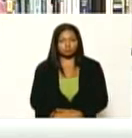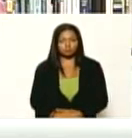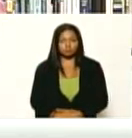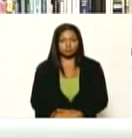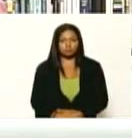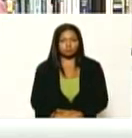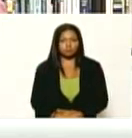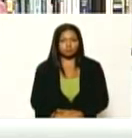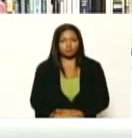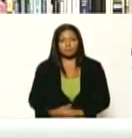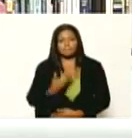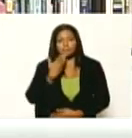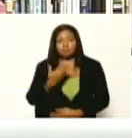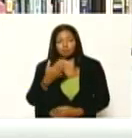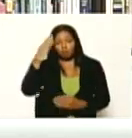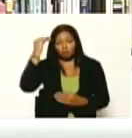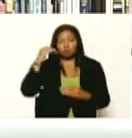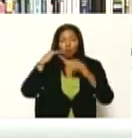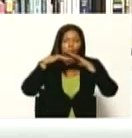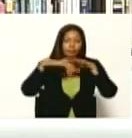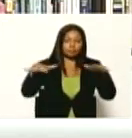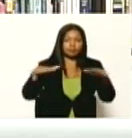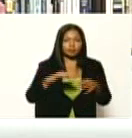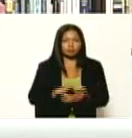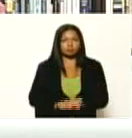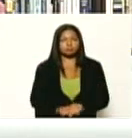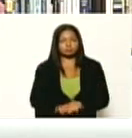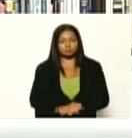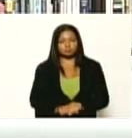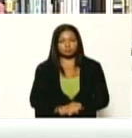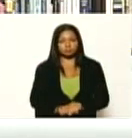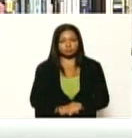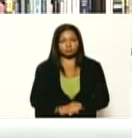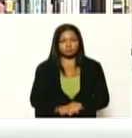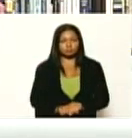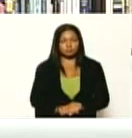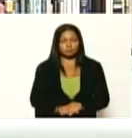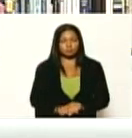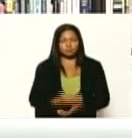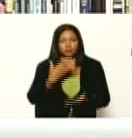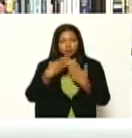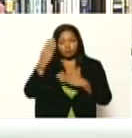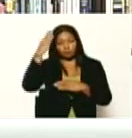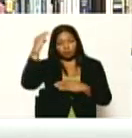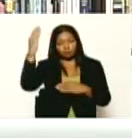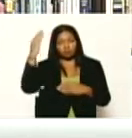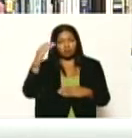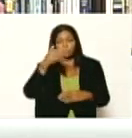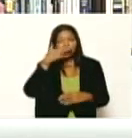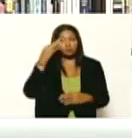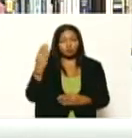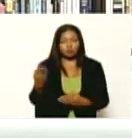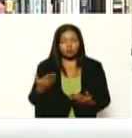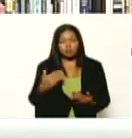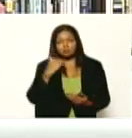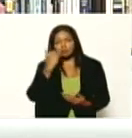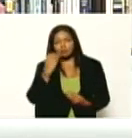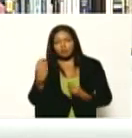Dios que lo bendiga, y le pedimos a nuestro santo, el doctor José Gregorio Hernández, que esté a su